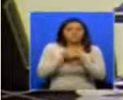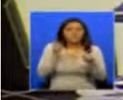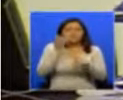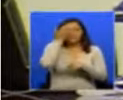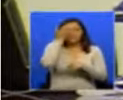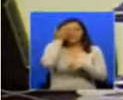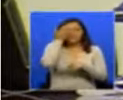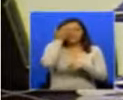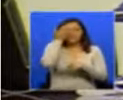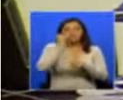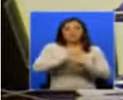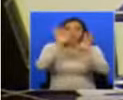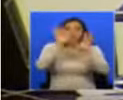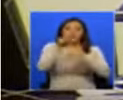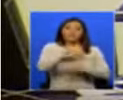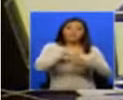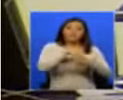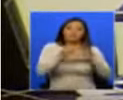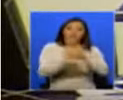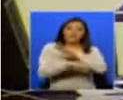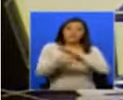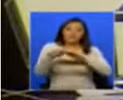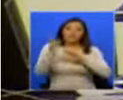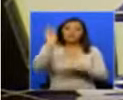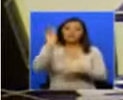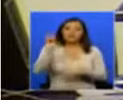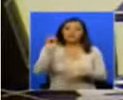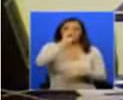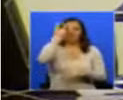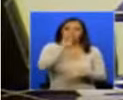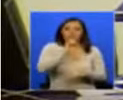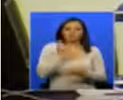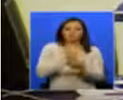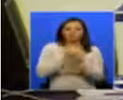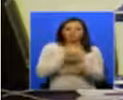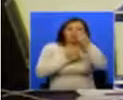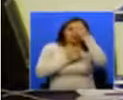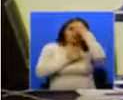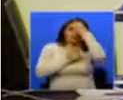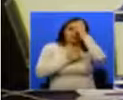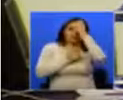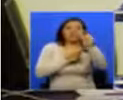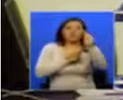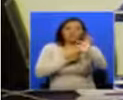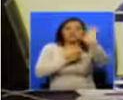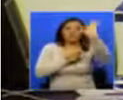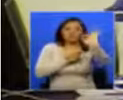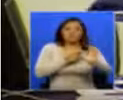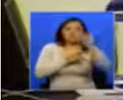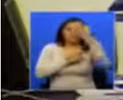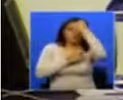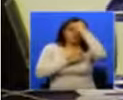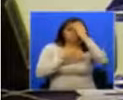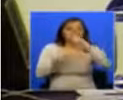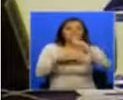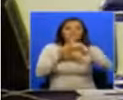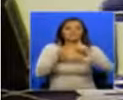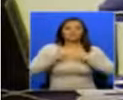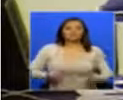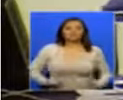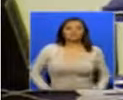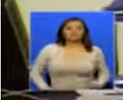FEIREP, 70% era para recompra de deuda, 10% para educación y salud, y solo 20% para el resto,